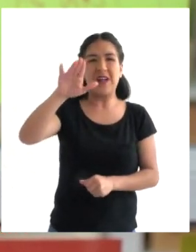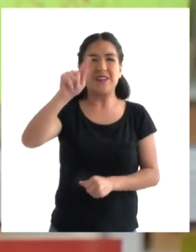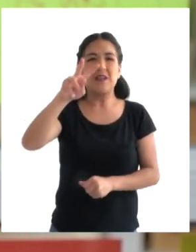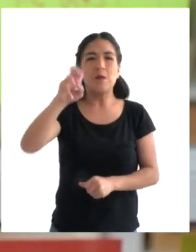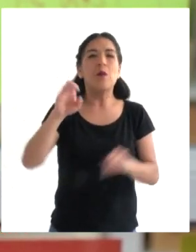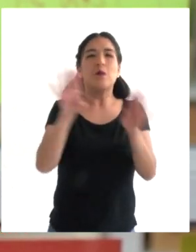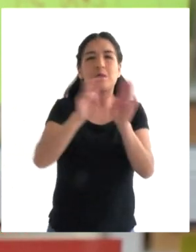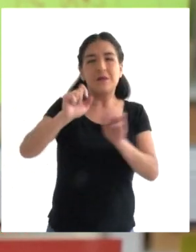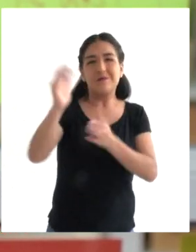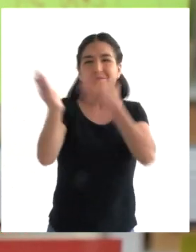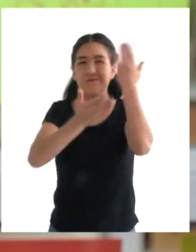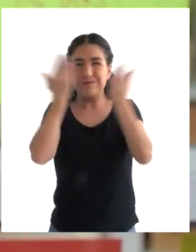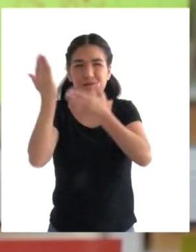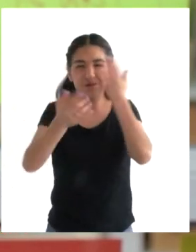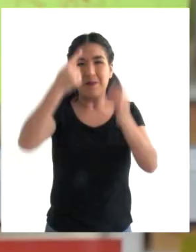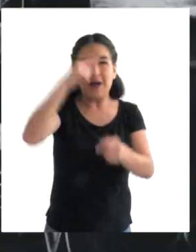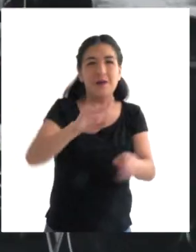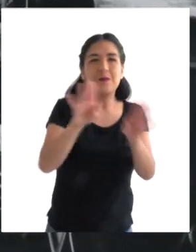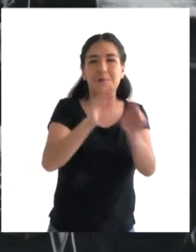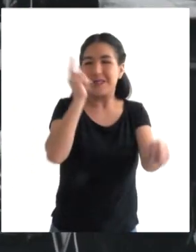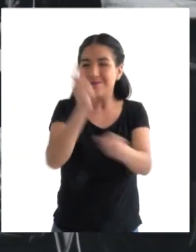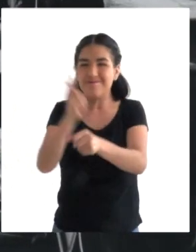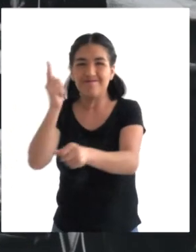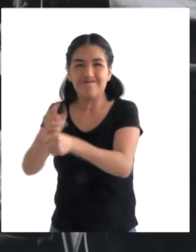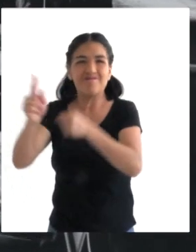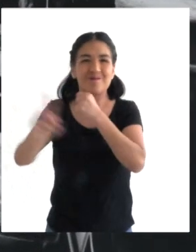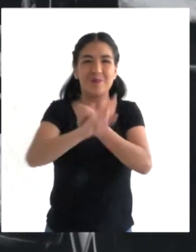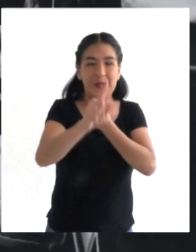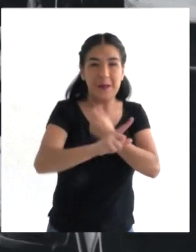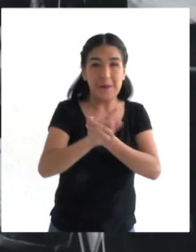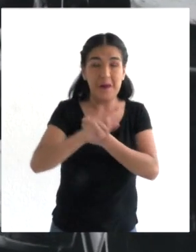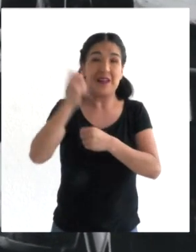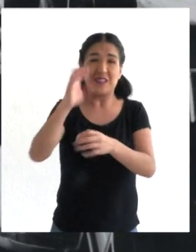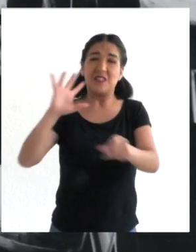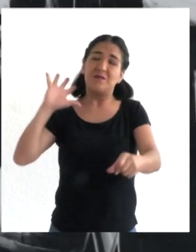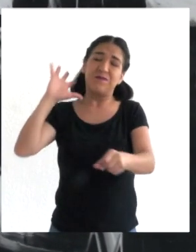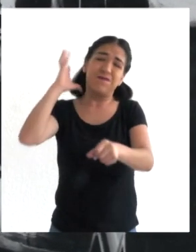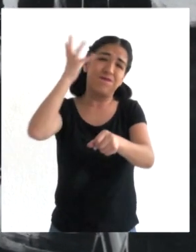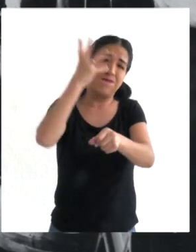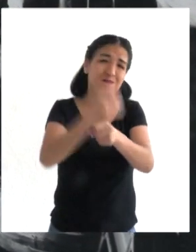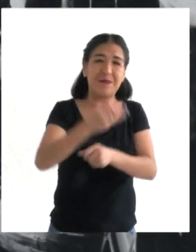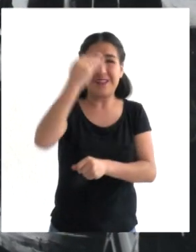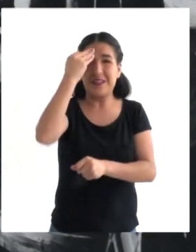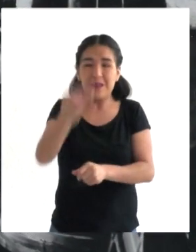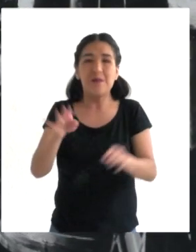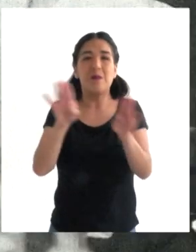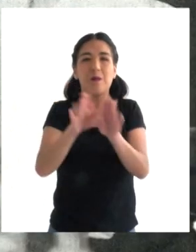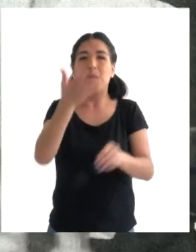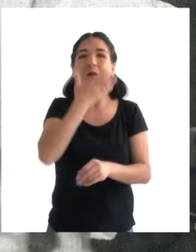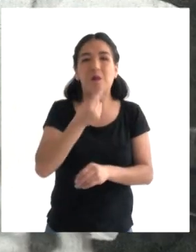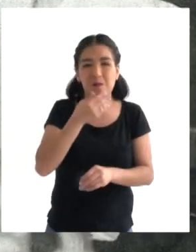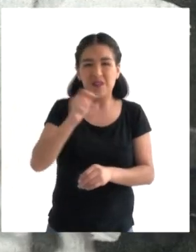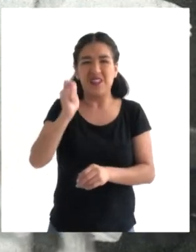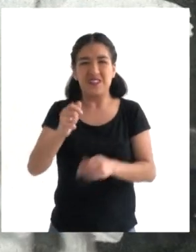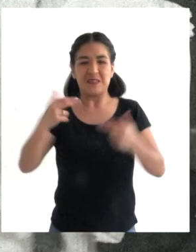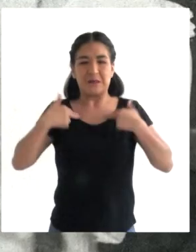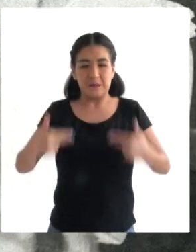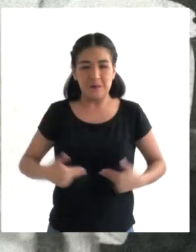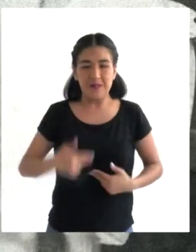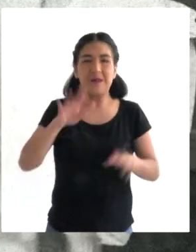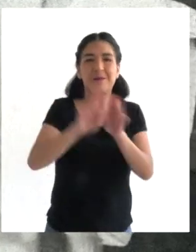de saber hacer frente a cada situación. Sin embargo, durante siglos, muchos hombres han tenido comportamientos proactivos frente